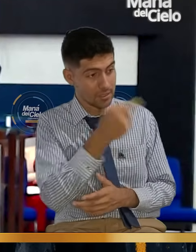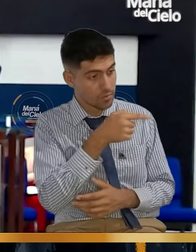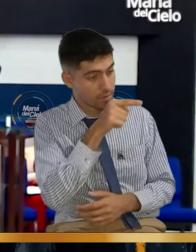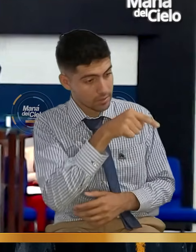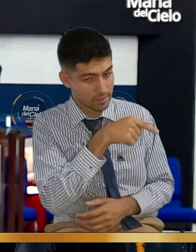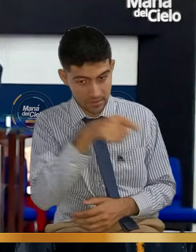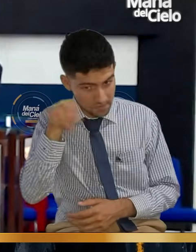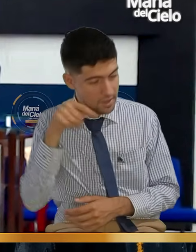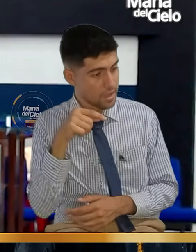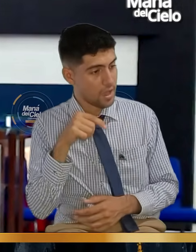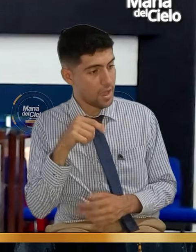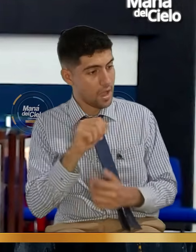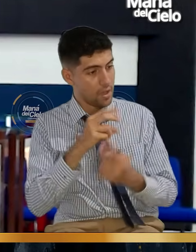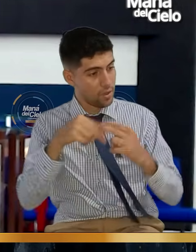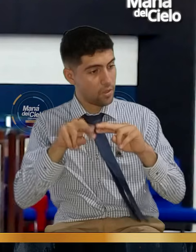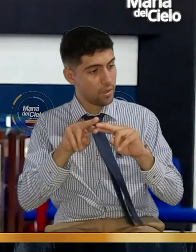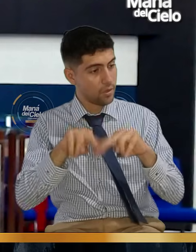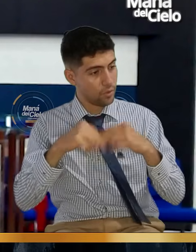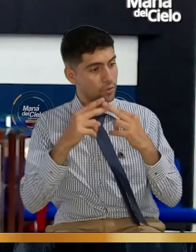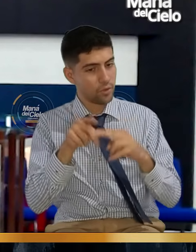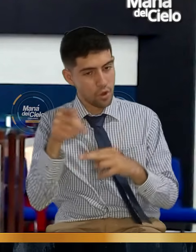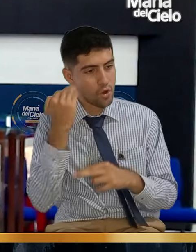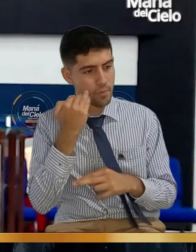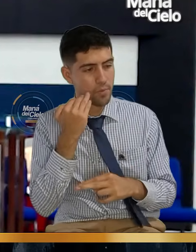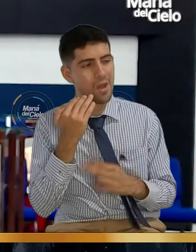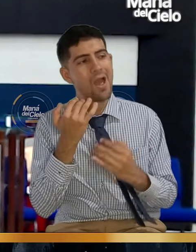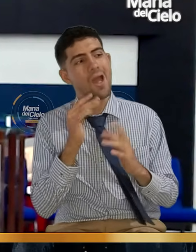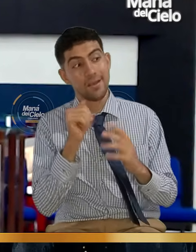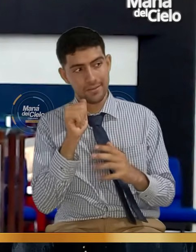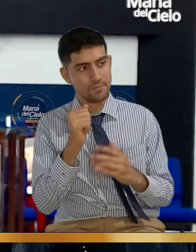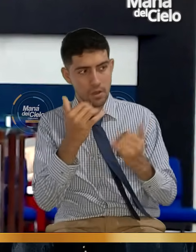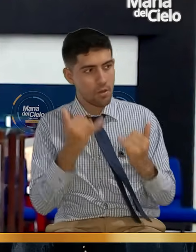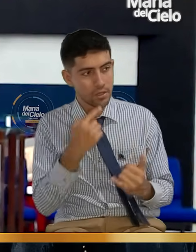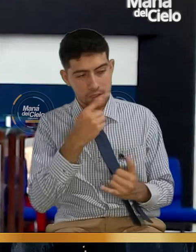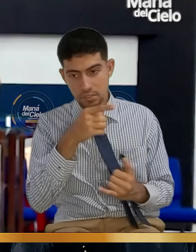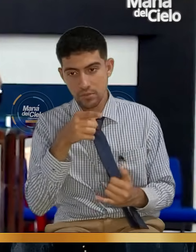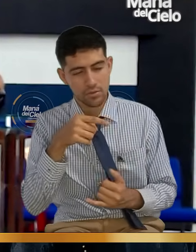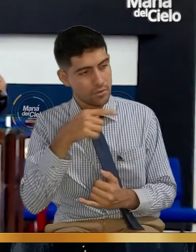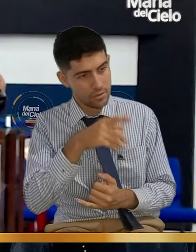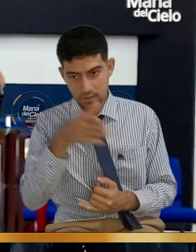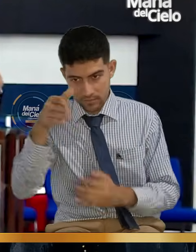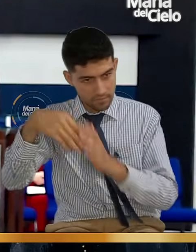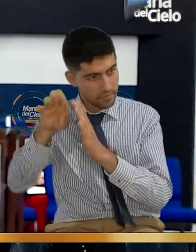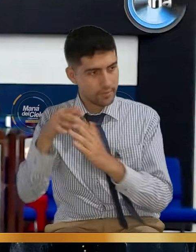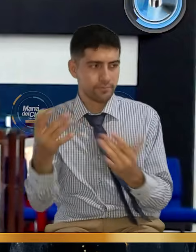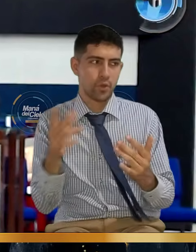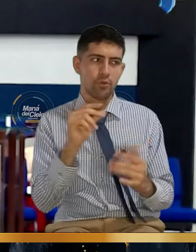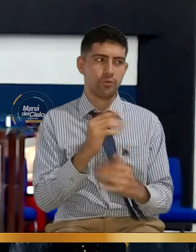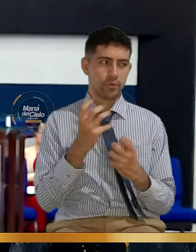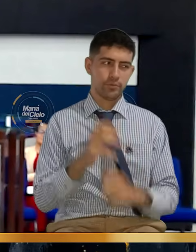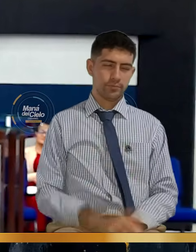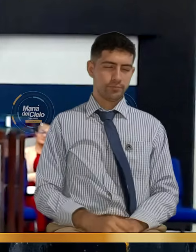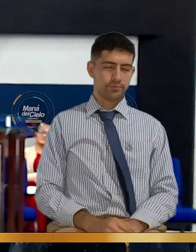Dios ayudó a Abraham. Porque Agar se fue con Ismael por el desierto y el muchacho se iba a morir de sed. Y Agar lo